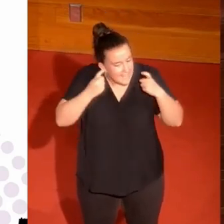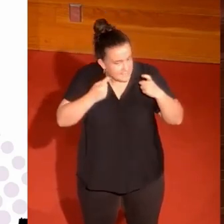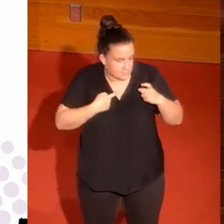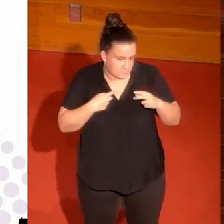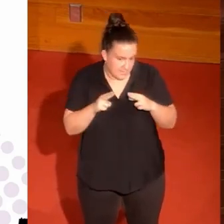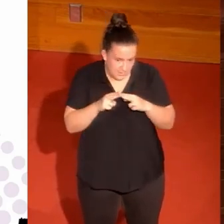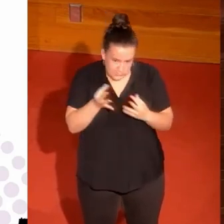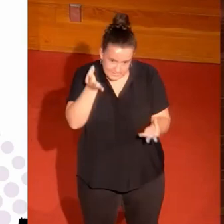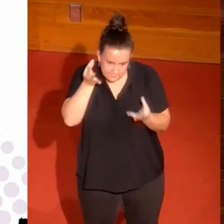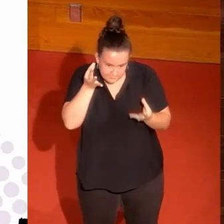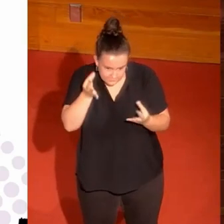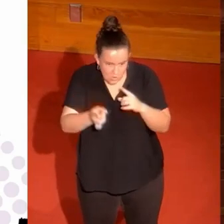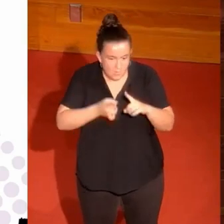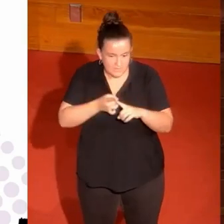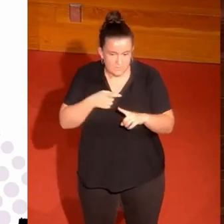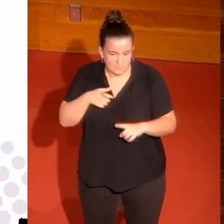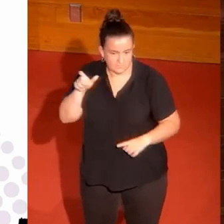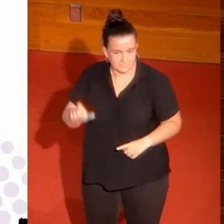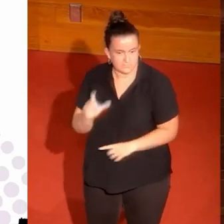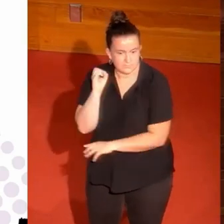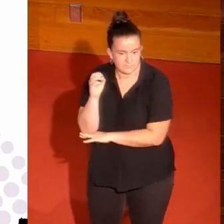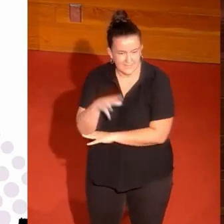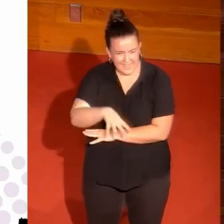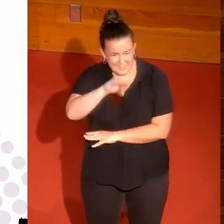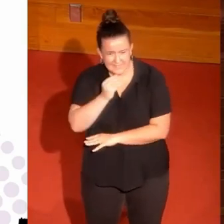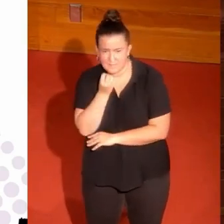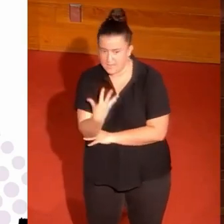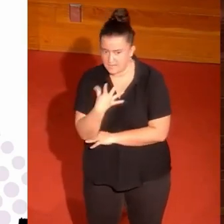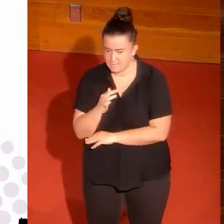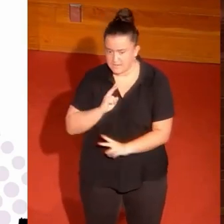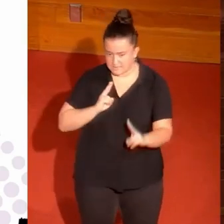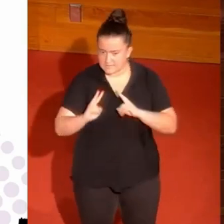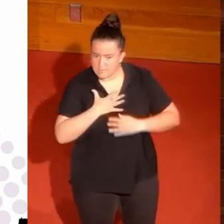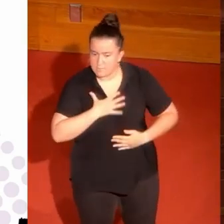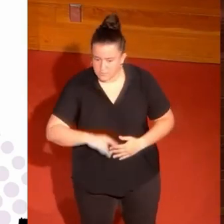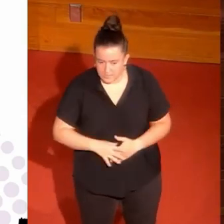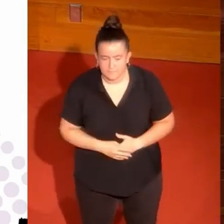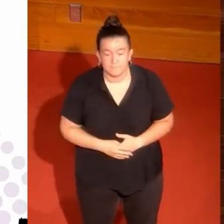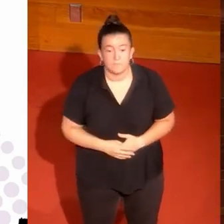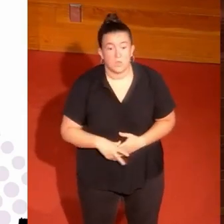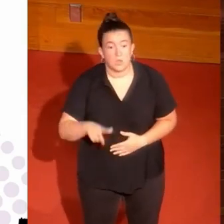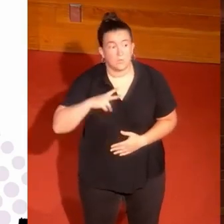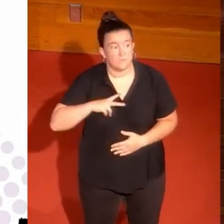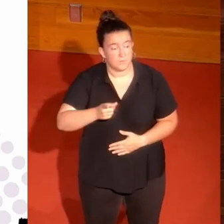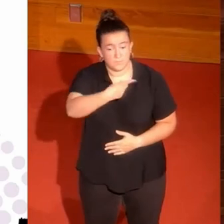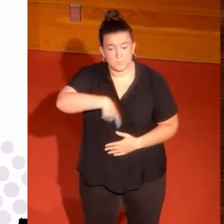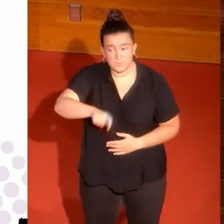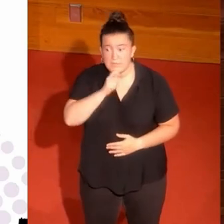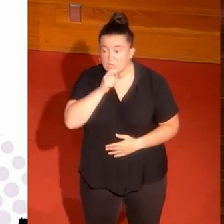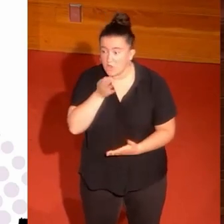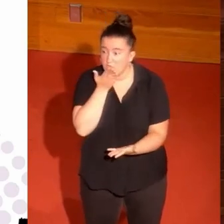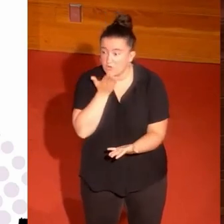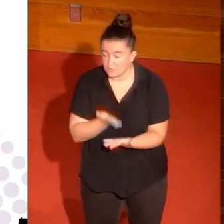iat islar uler eta meses mofo bd